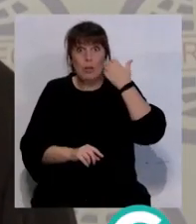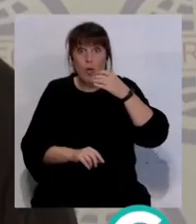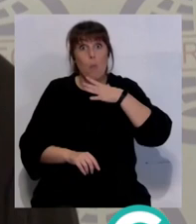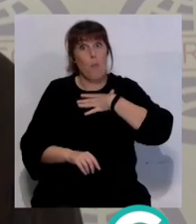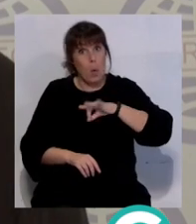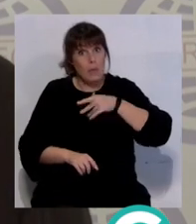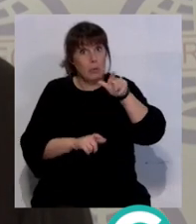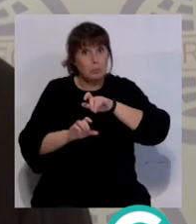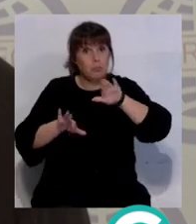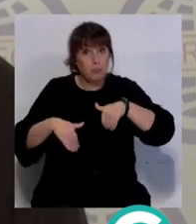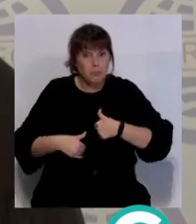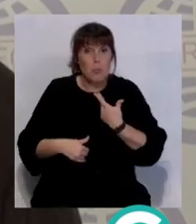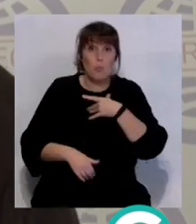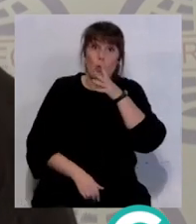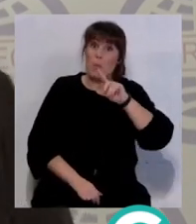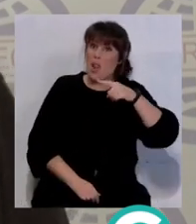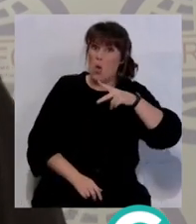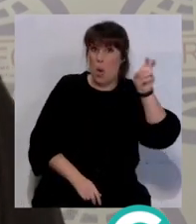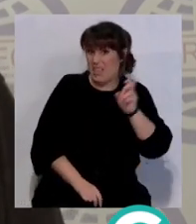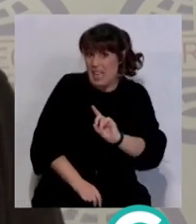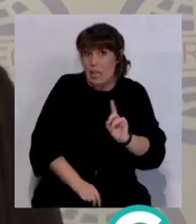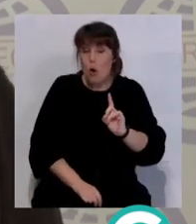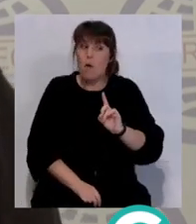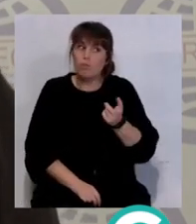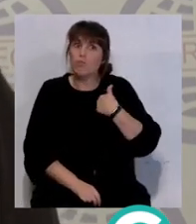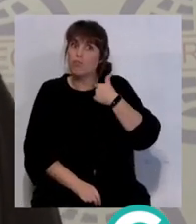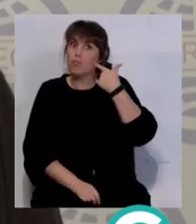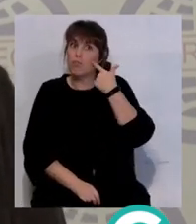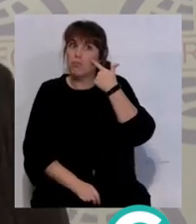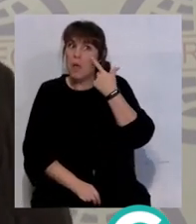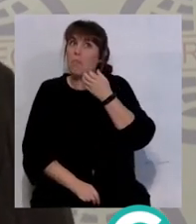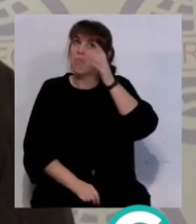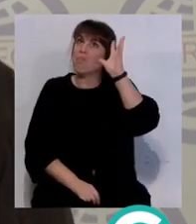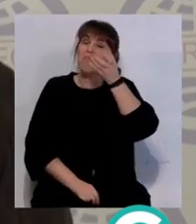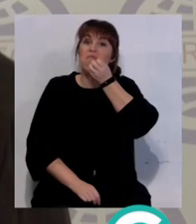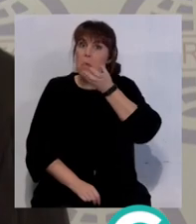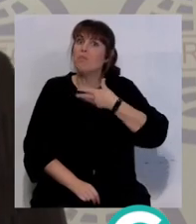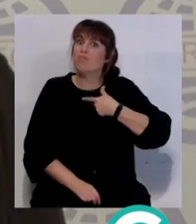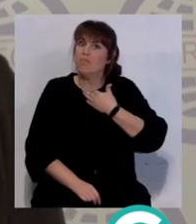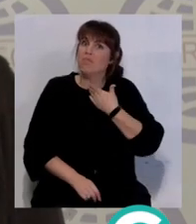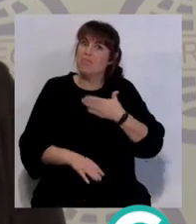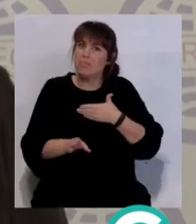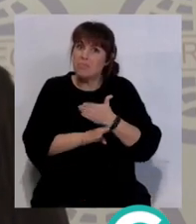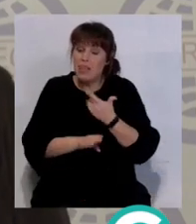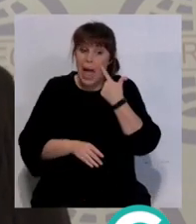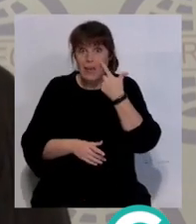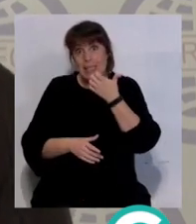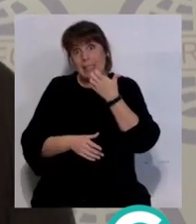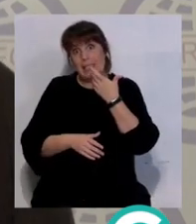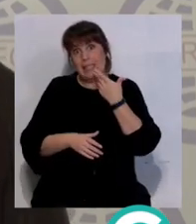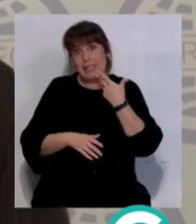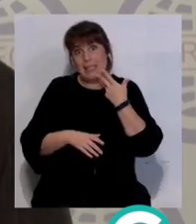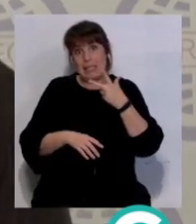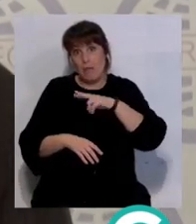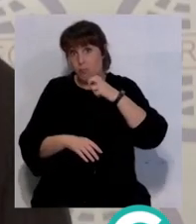gente que no ha venido el primero y que quiera venir este segundo, que da buen tiempo. Y a ver, si subiéramos la ocupación, que